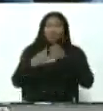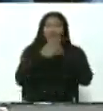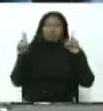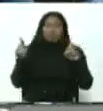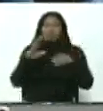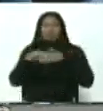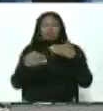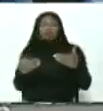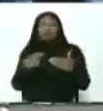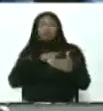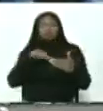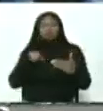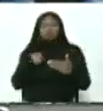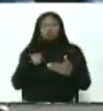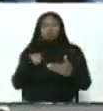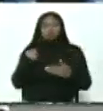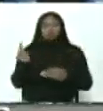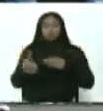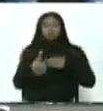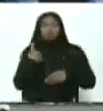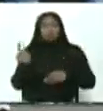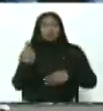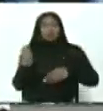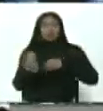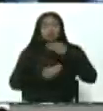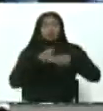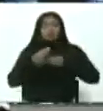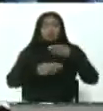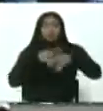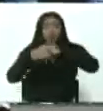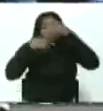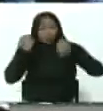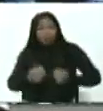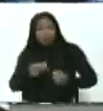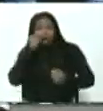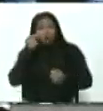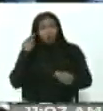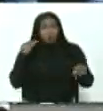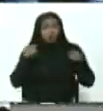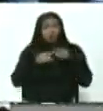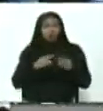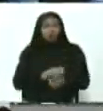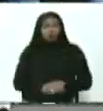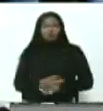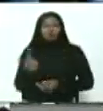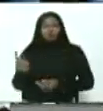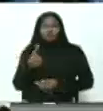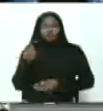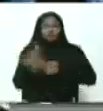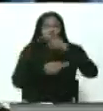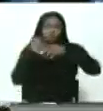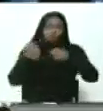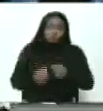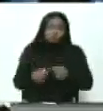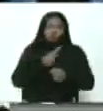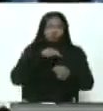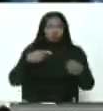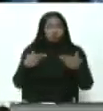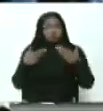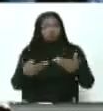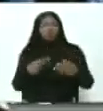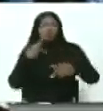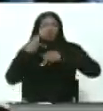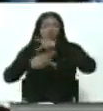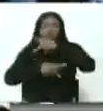solo lo hacemos los revolucionarios y las revolucionarias. Solo en revolución se da un